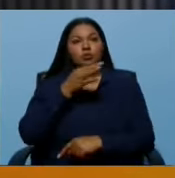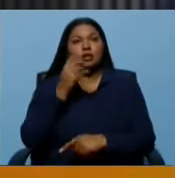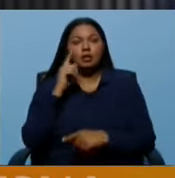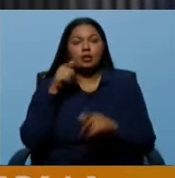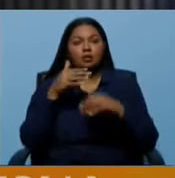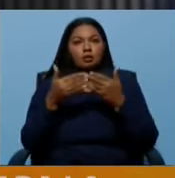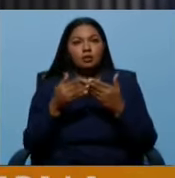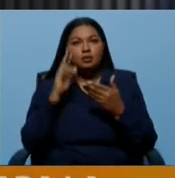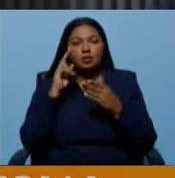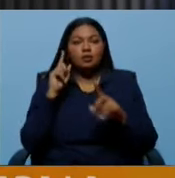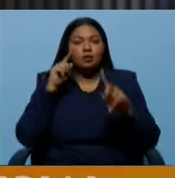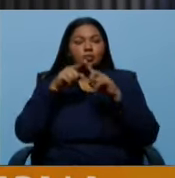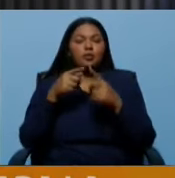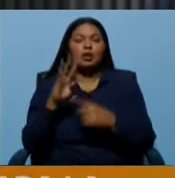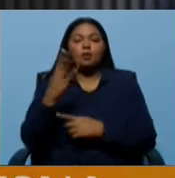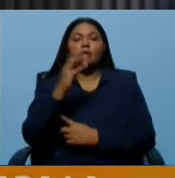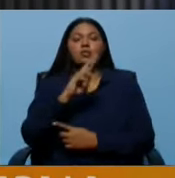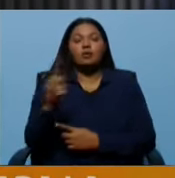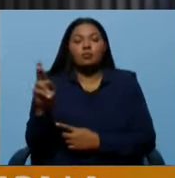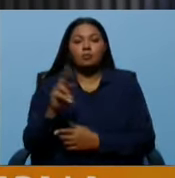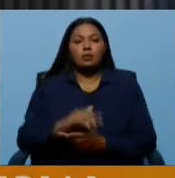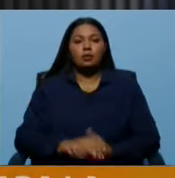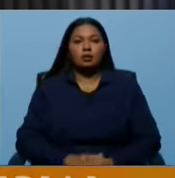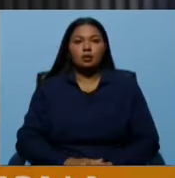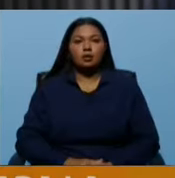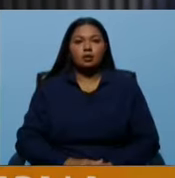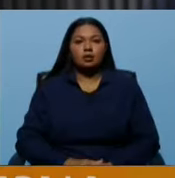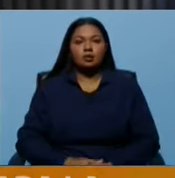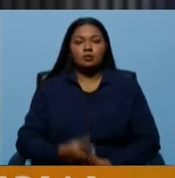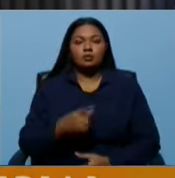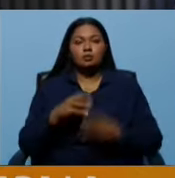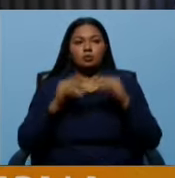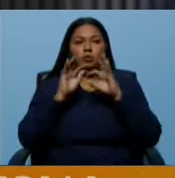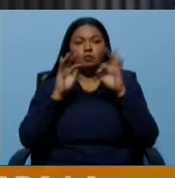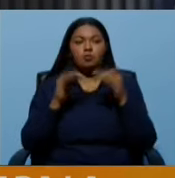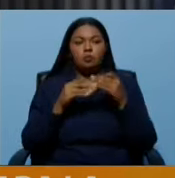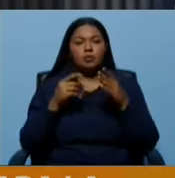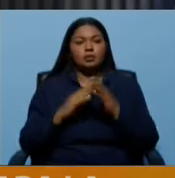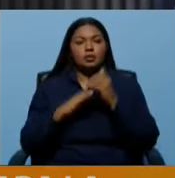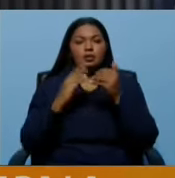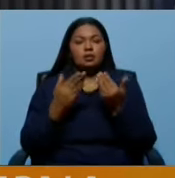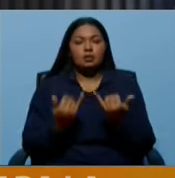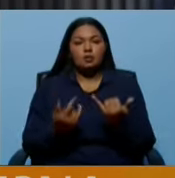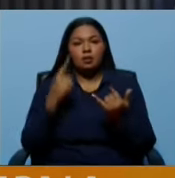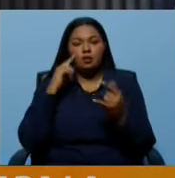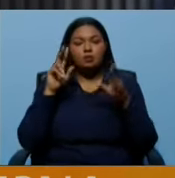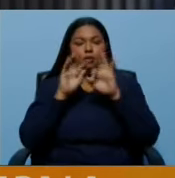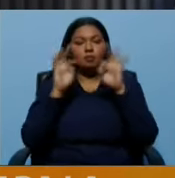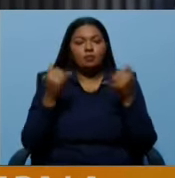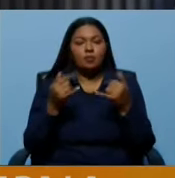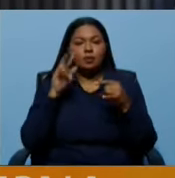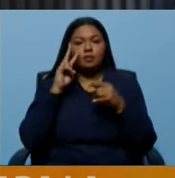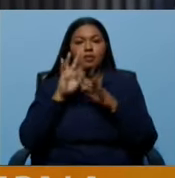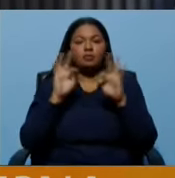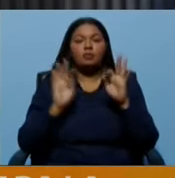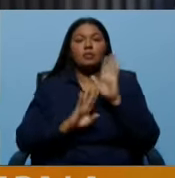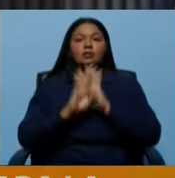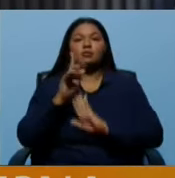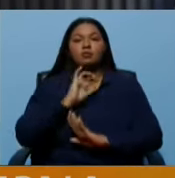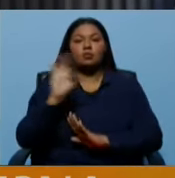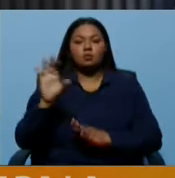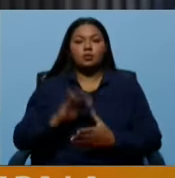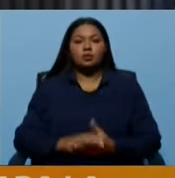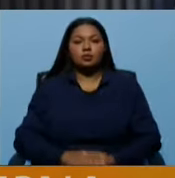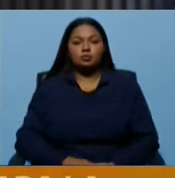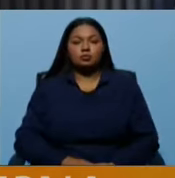sociedad que correspondía a la Cuarta República, que correspondía a todo el modelo precedente, y constituir un nuevo modelo desde el punto de vista de desarrollo de nuestro país.